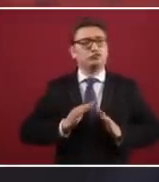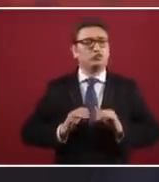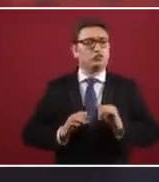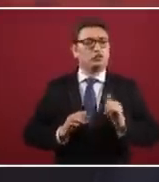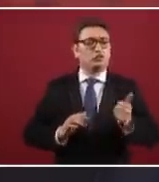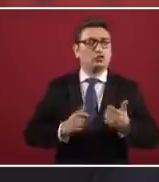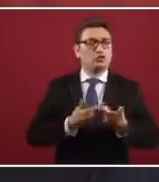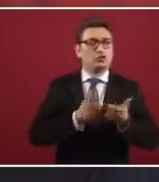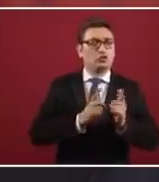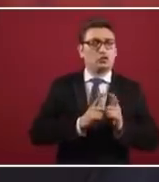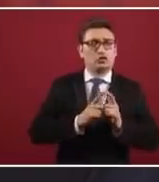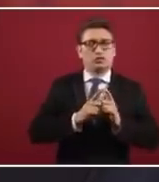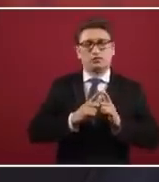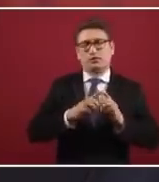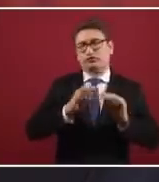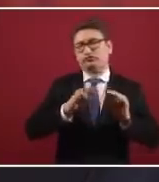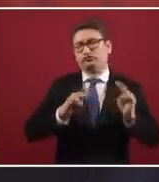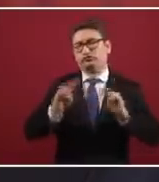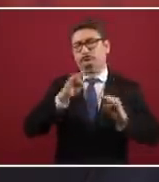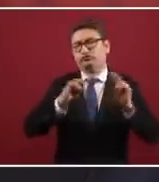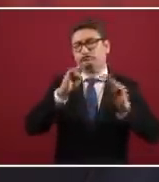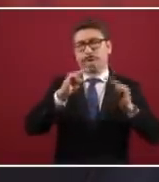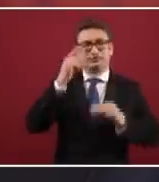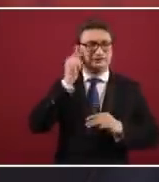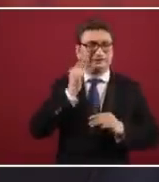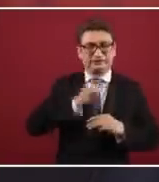en la Sierra de Guerrero.